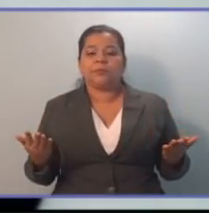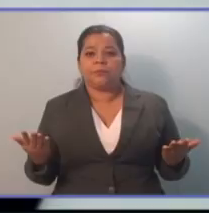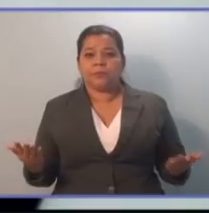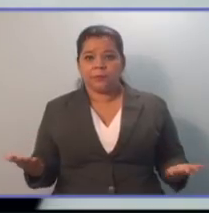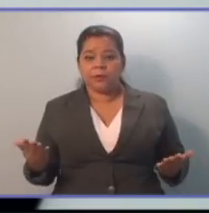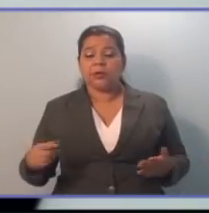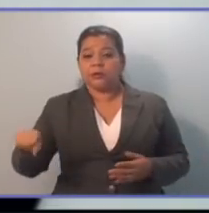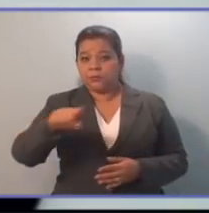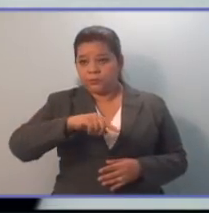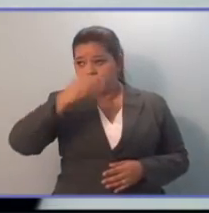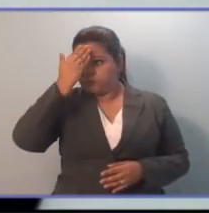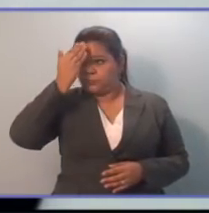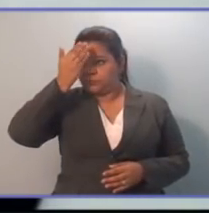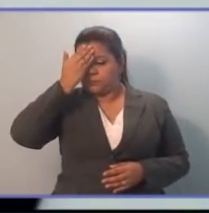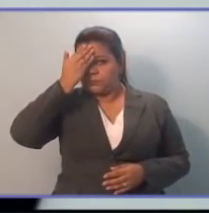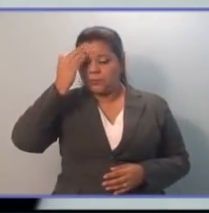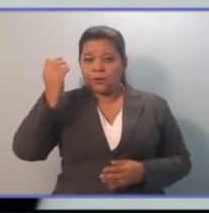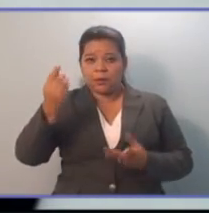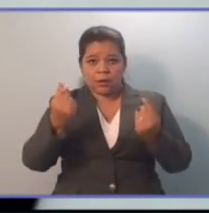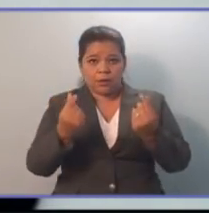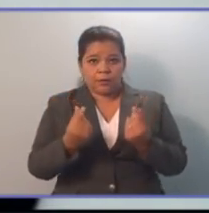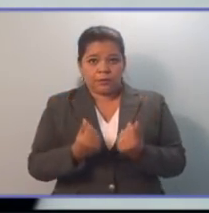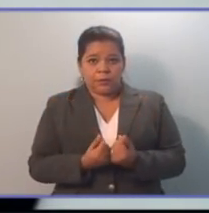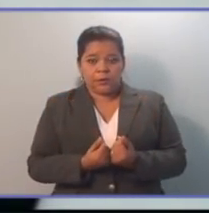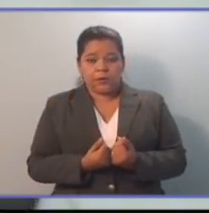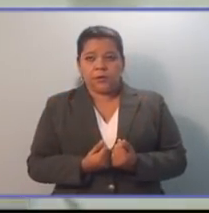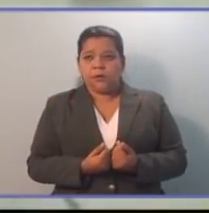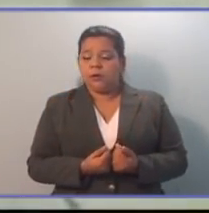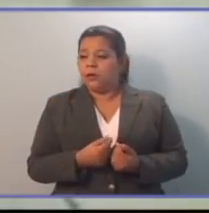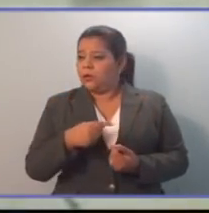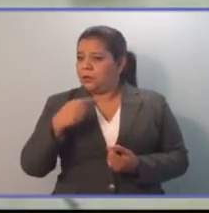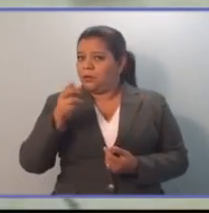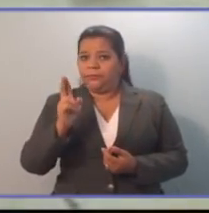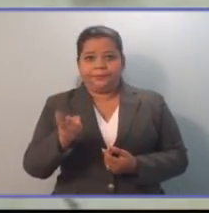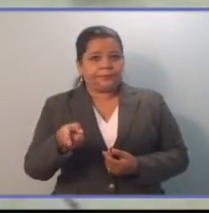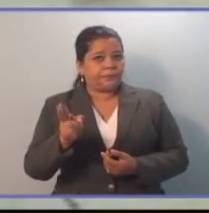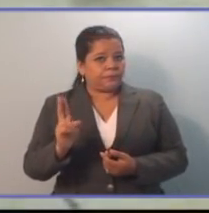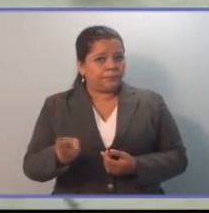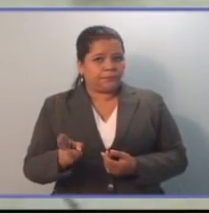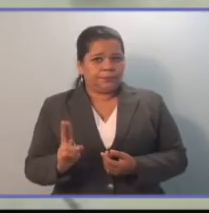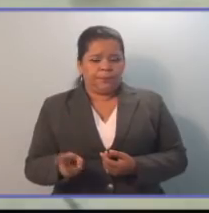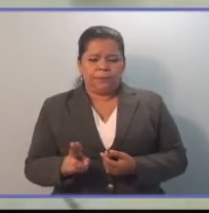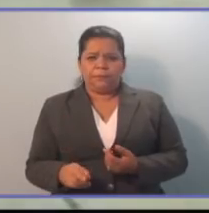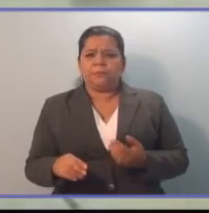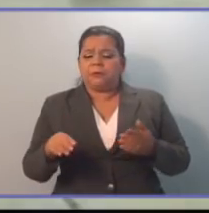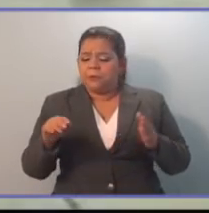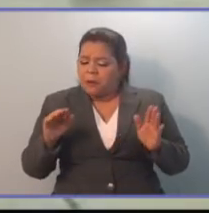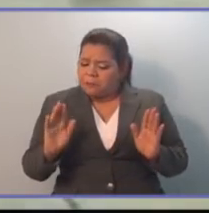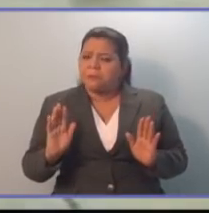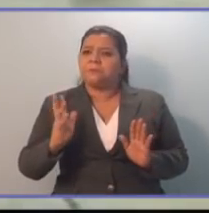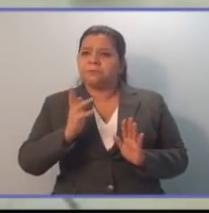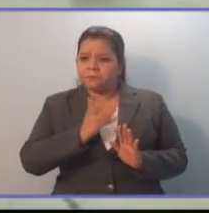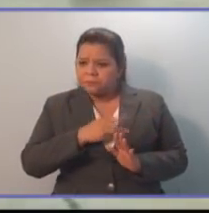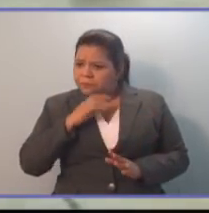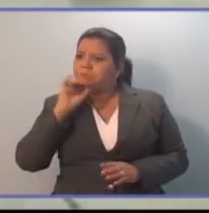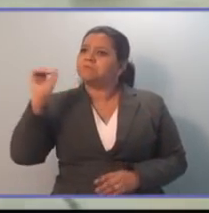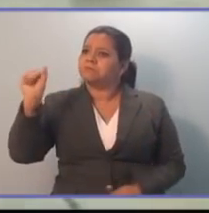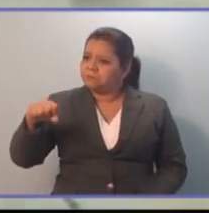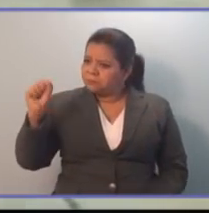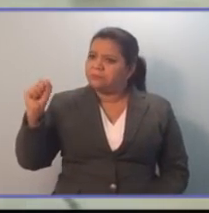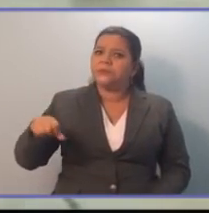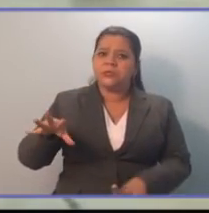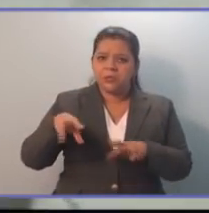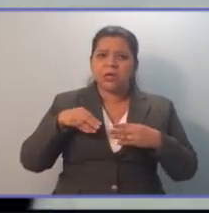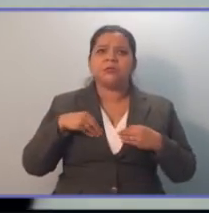ustedes saben, el presupuesto siempre ha sido el mismo, pero eso no nos impidió a decir que sí lo íbamos a